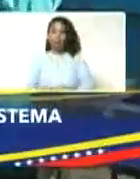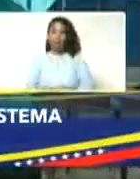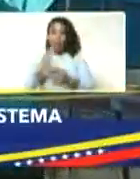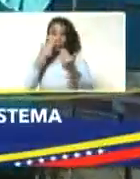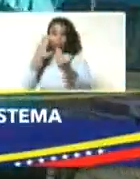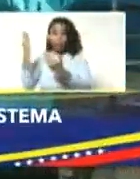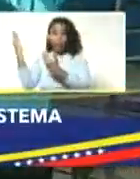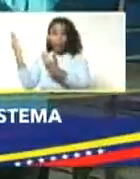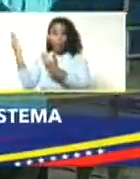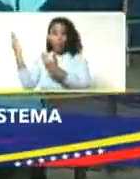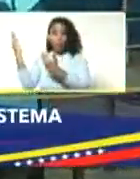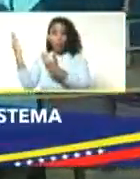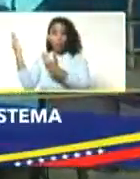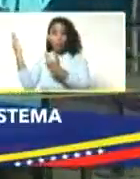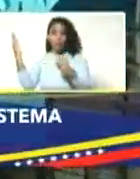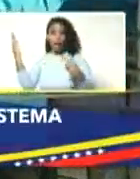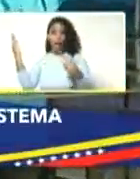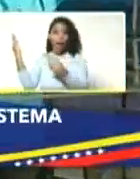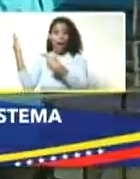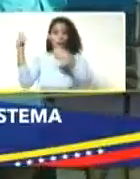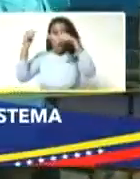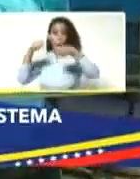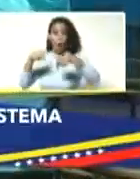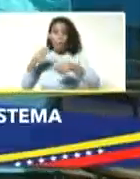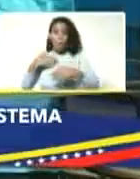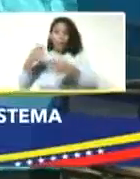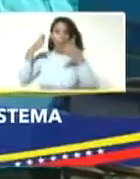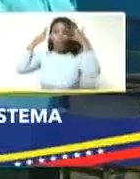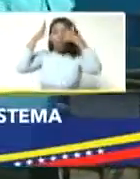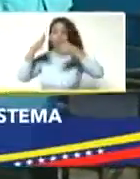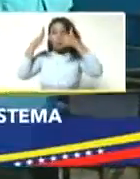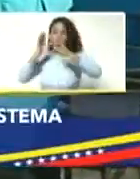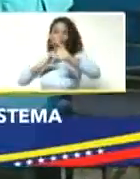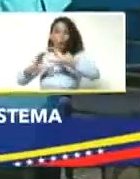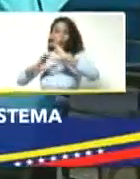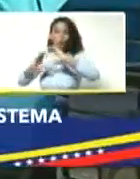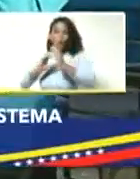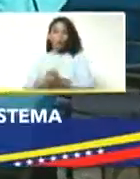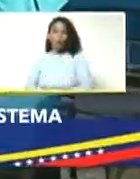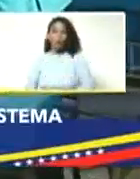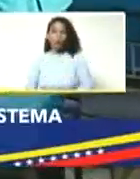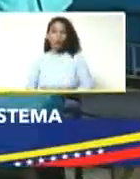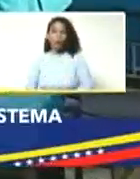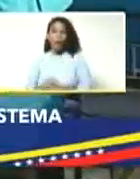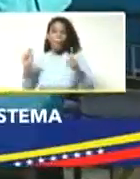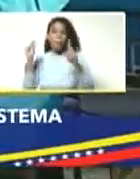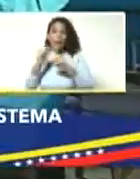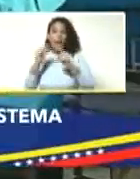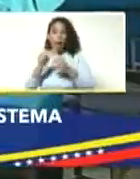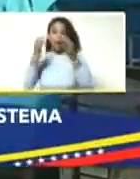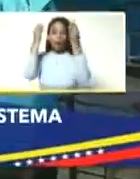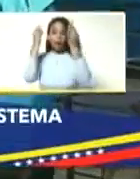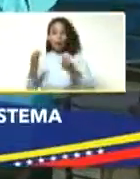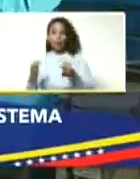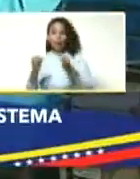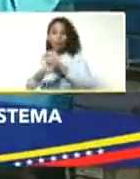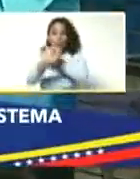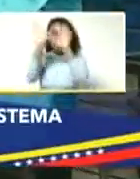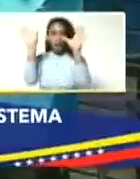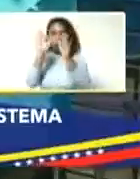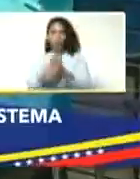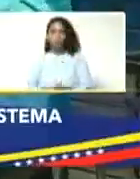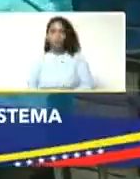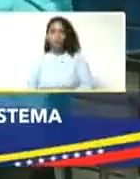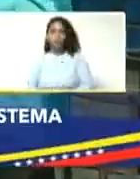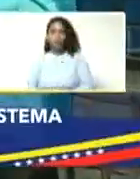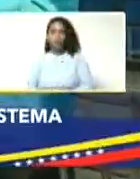viste, Andri va a ser a partir de hoy mi asesora comunicacional. ¿Ah? Palabras concisas y precisas, dijo. Señor.